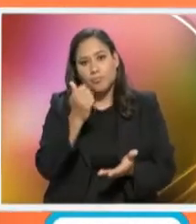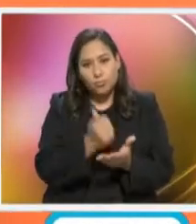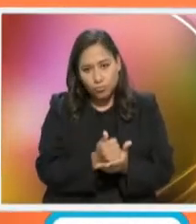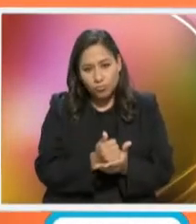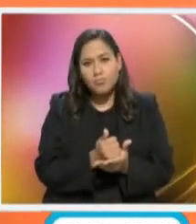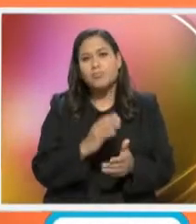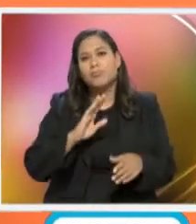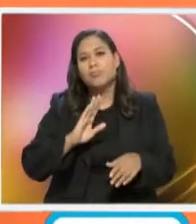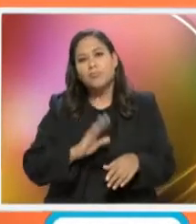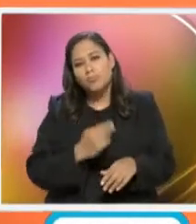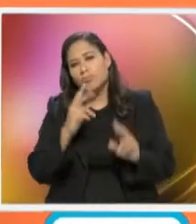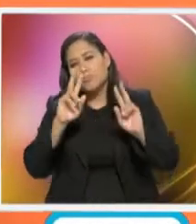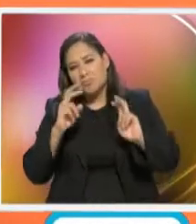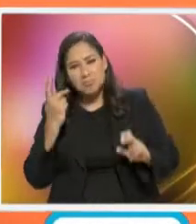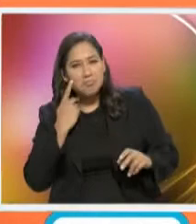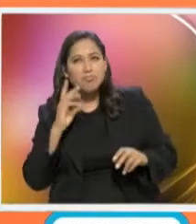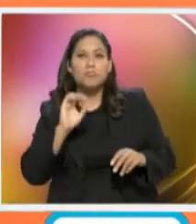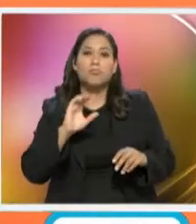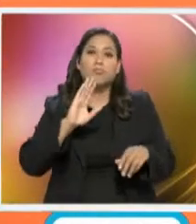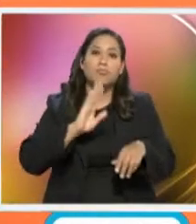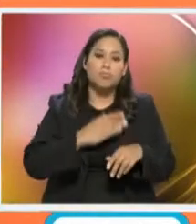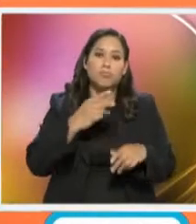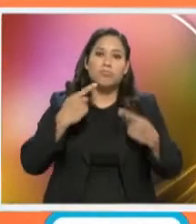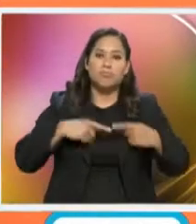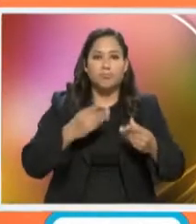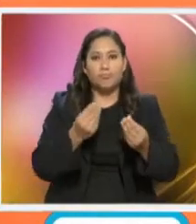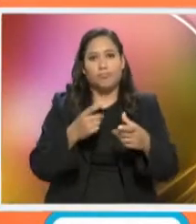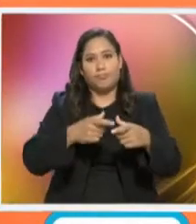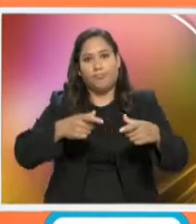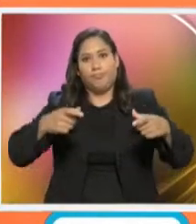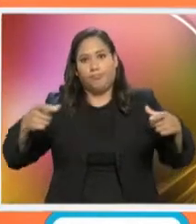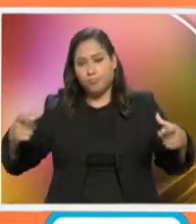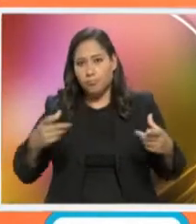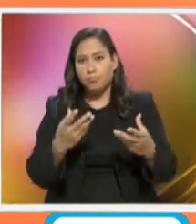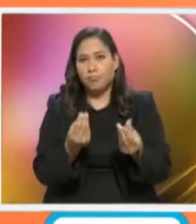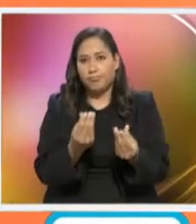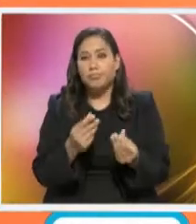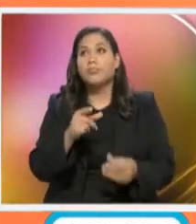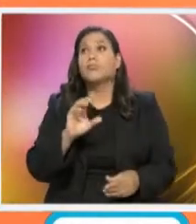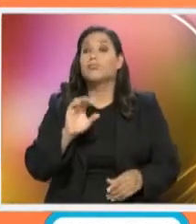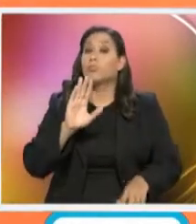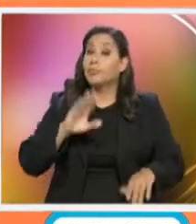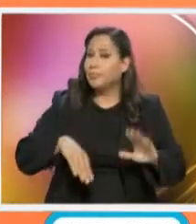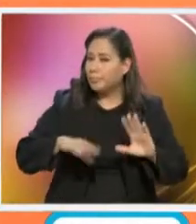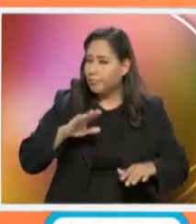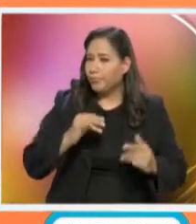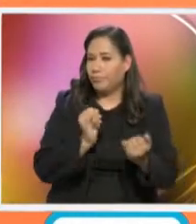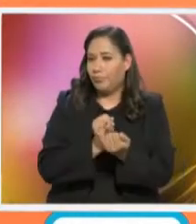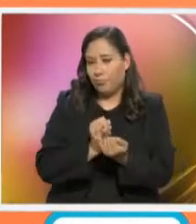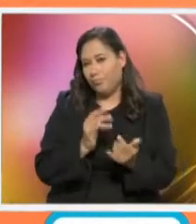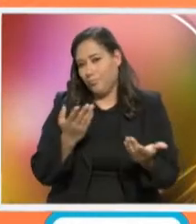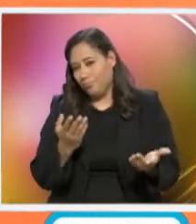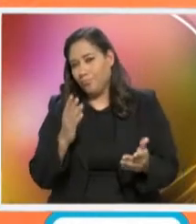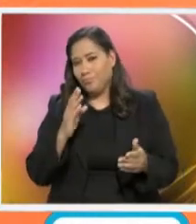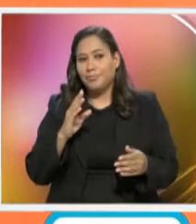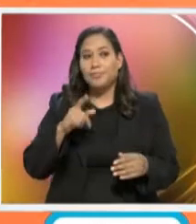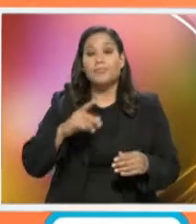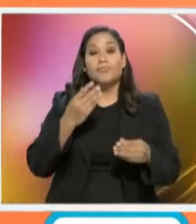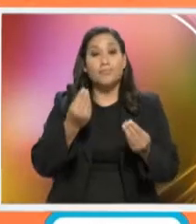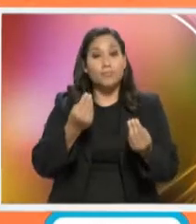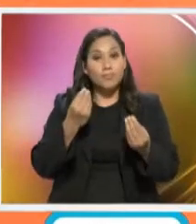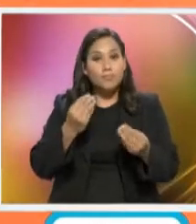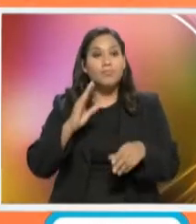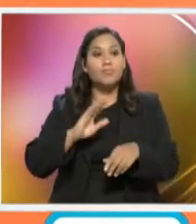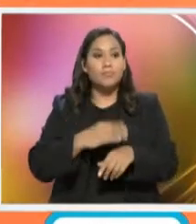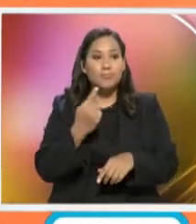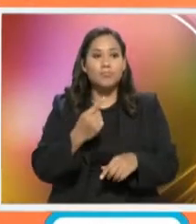muchas veces por razones políticas, otras veces por demográficas, como decimos, de la población, muchas veces y prácticamente la mayoría